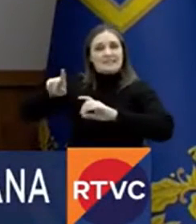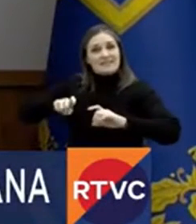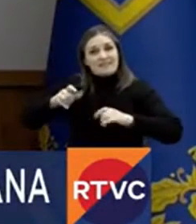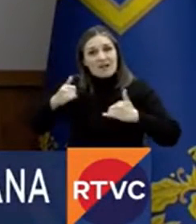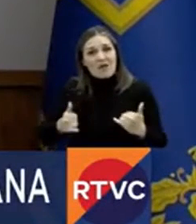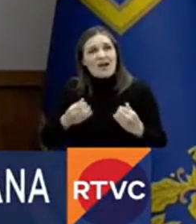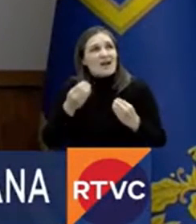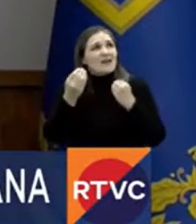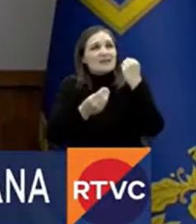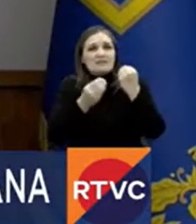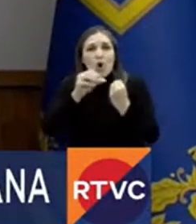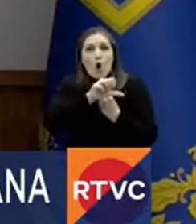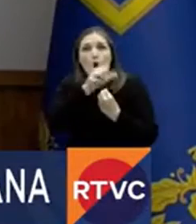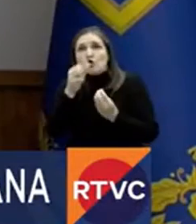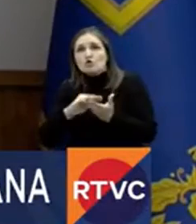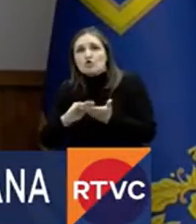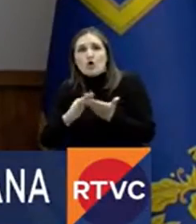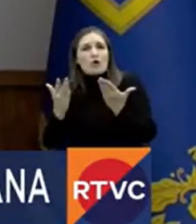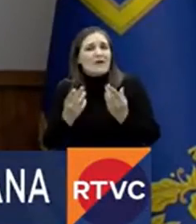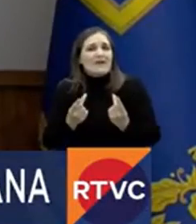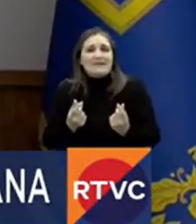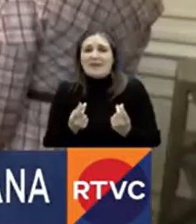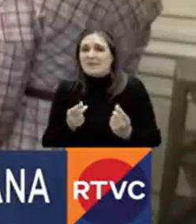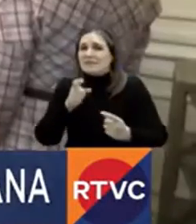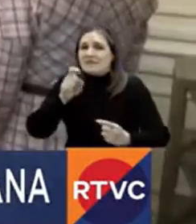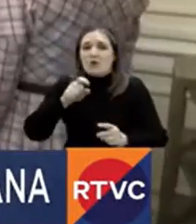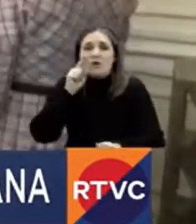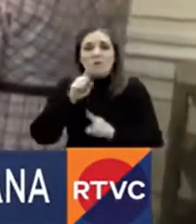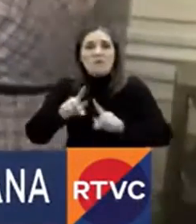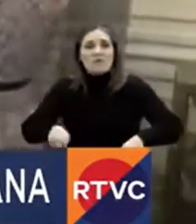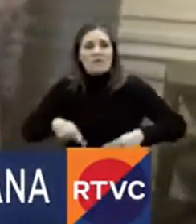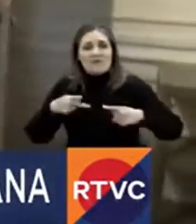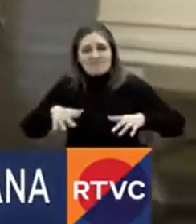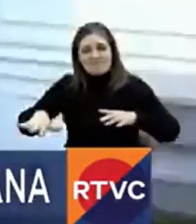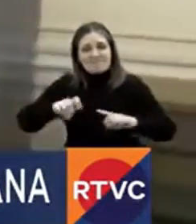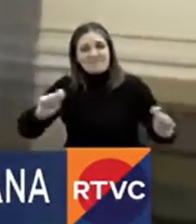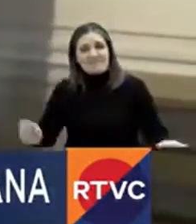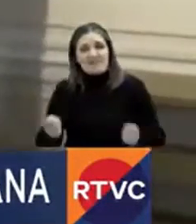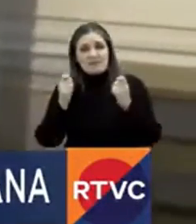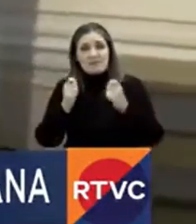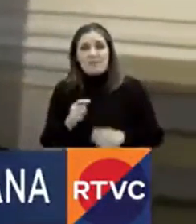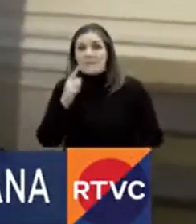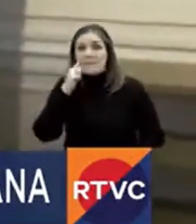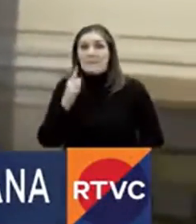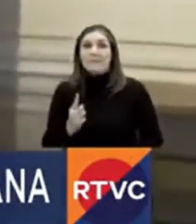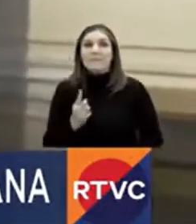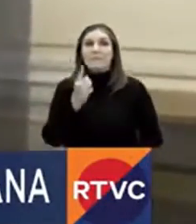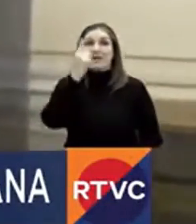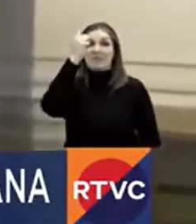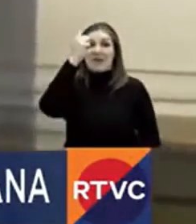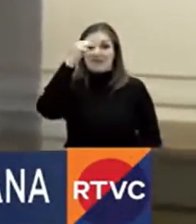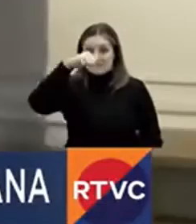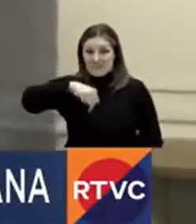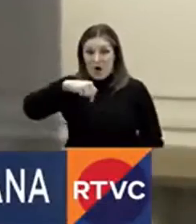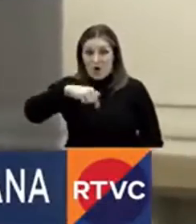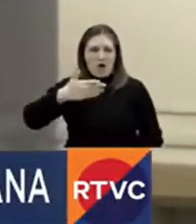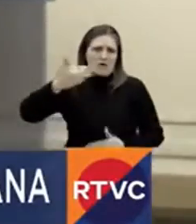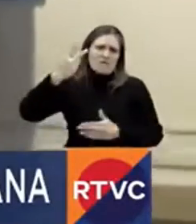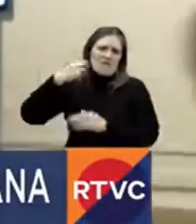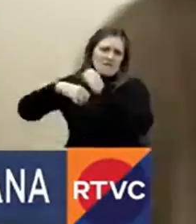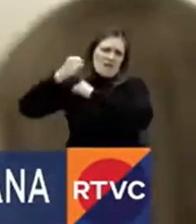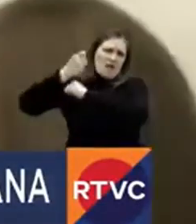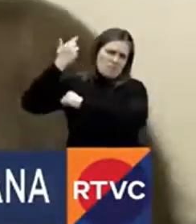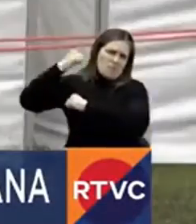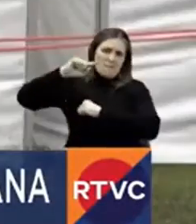alternativa, porque es de la velocidad que depende la vida. Es la primera vez en 20 años que la cúpula de la seguridad global se da cita